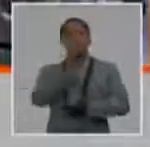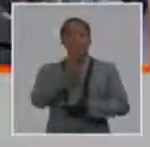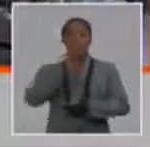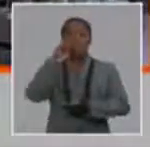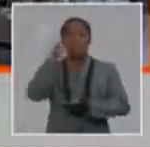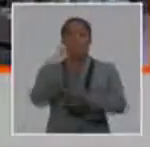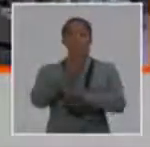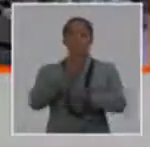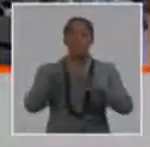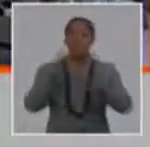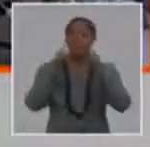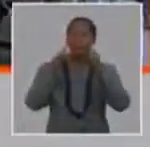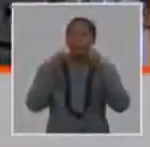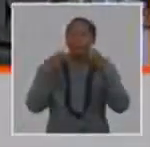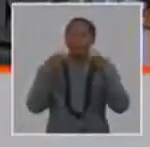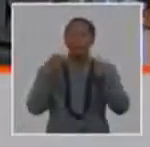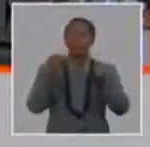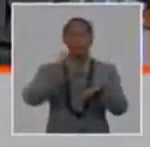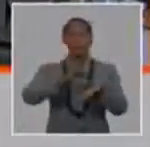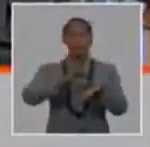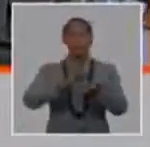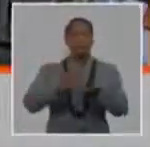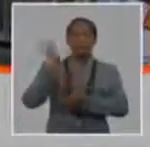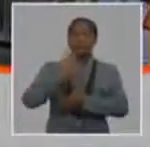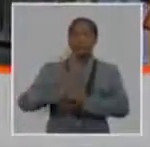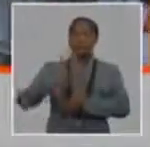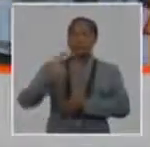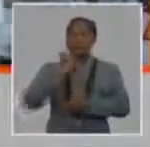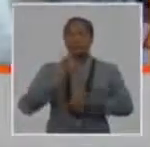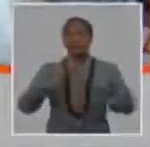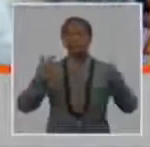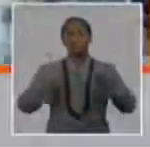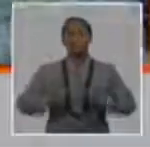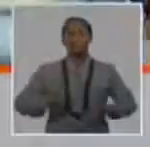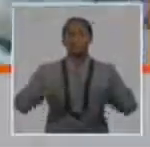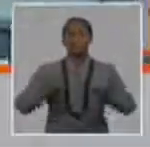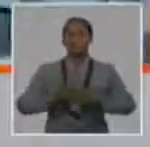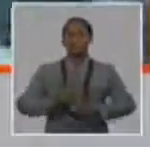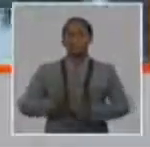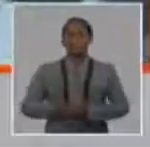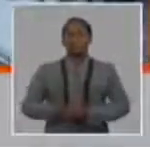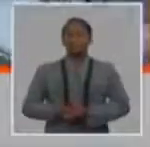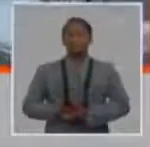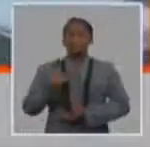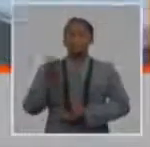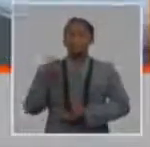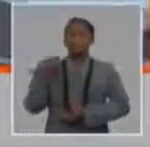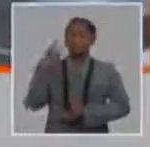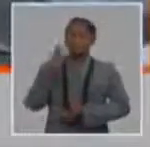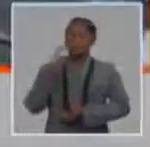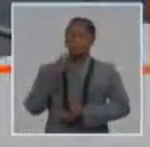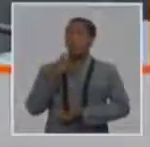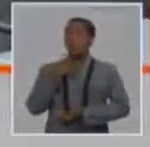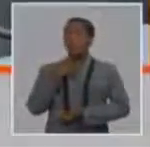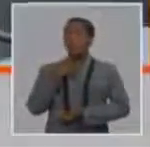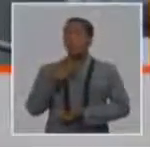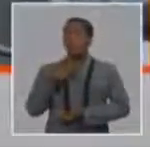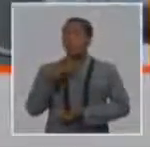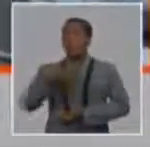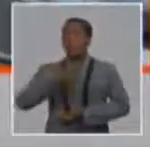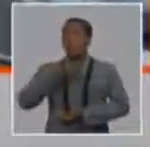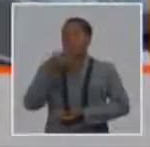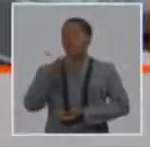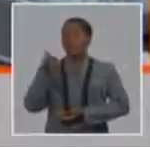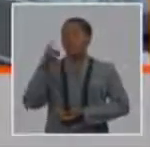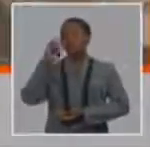académico del centro. Entonces, como tú preguntabas, te voy a poner algunos ejemplos, por ejemplo, de cómo